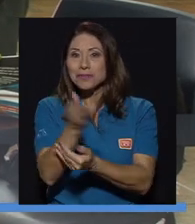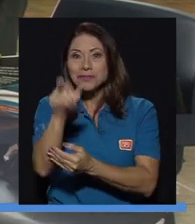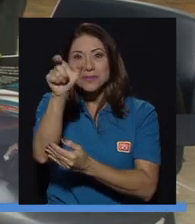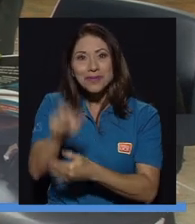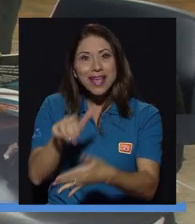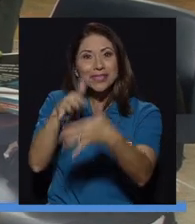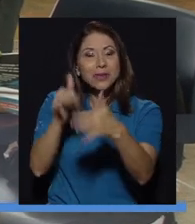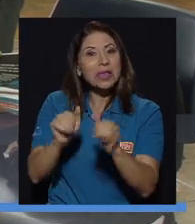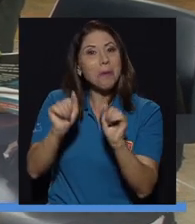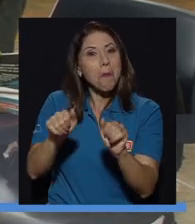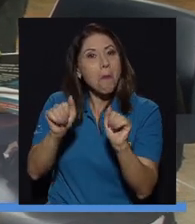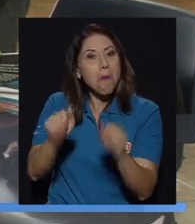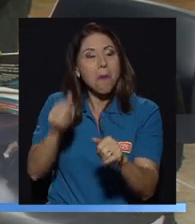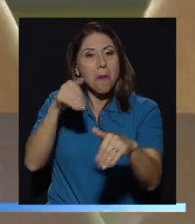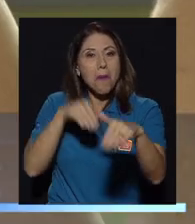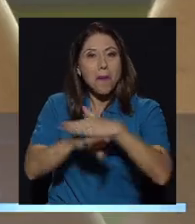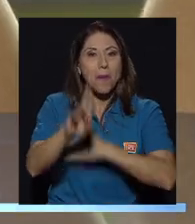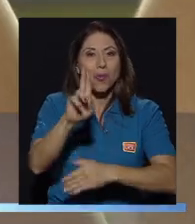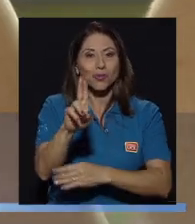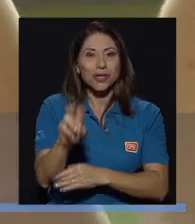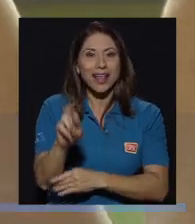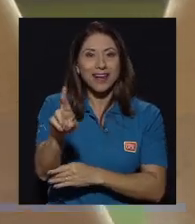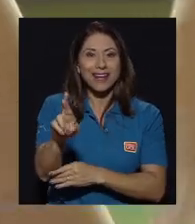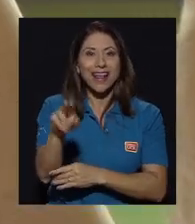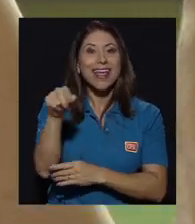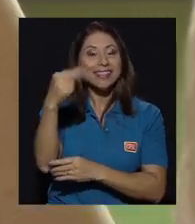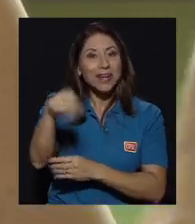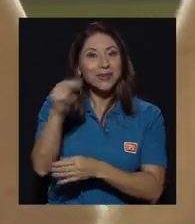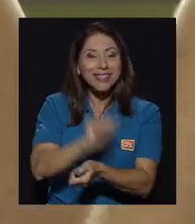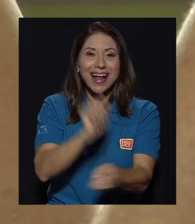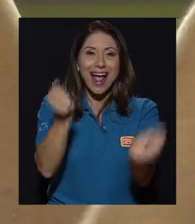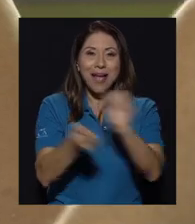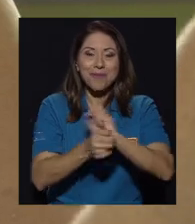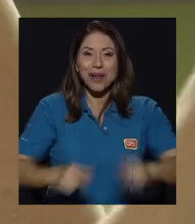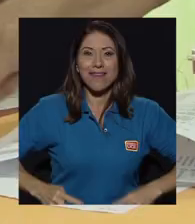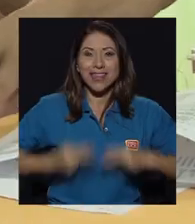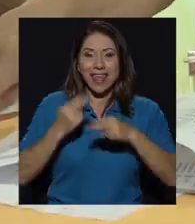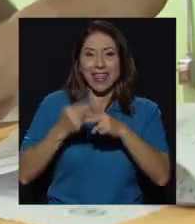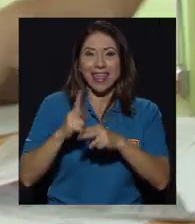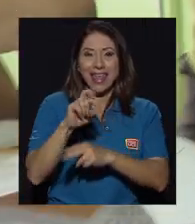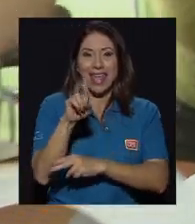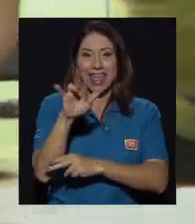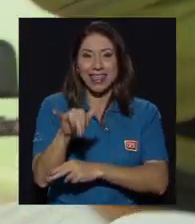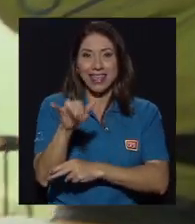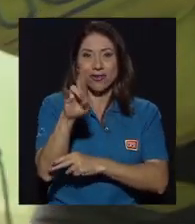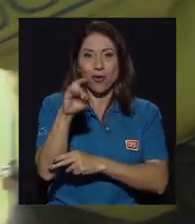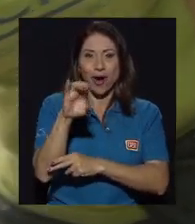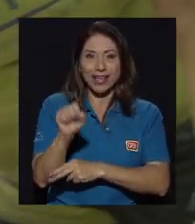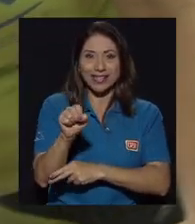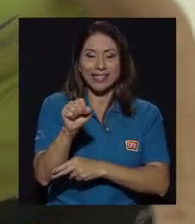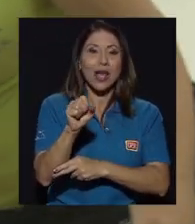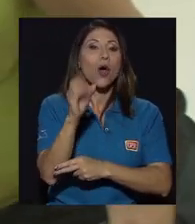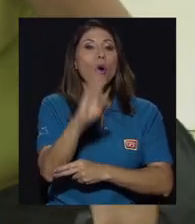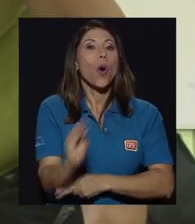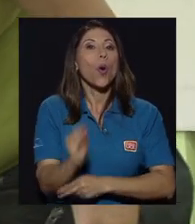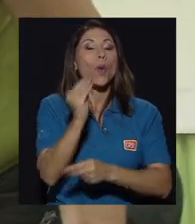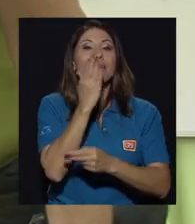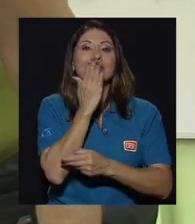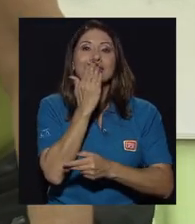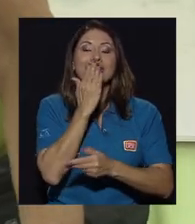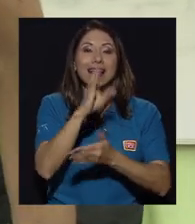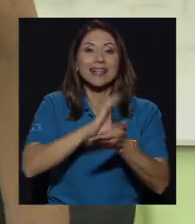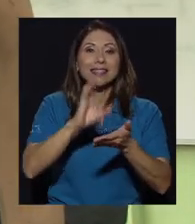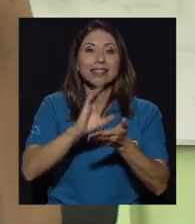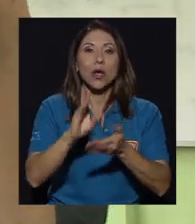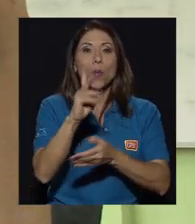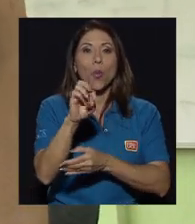para ingresar a la UCR. Esa noticia cambió la vida de Kendry Rojas, una joven indígena del Liceo Uruca de Buenos Aires de